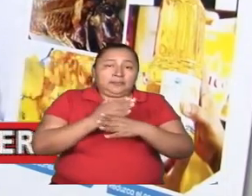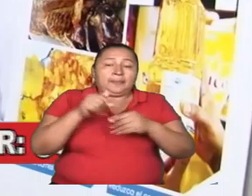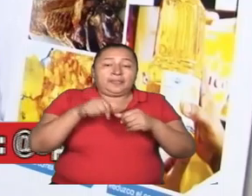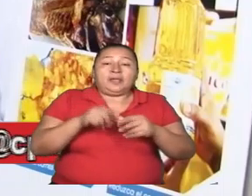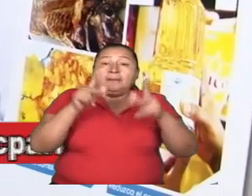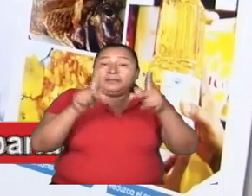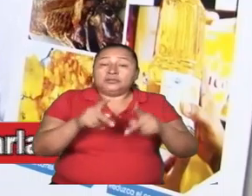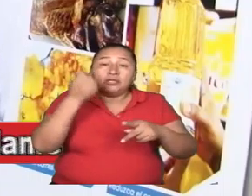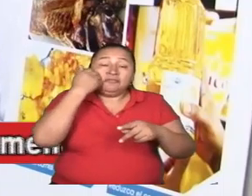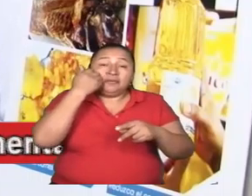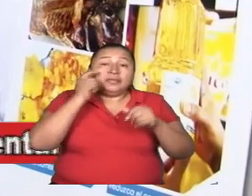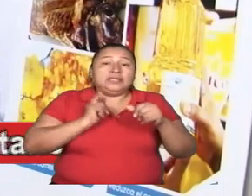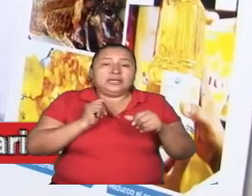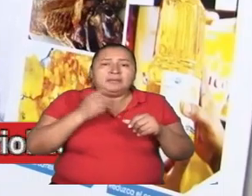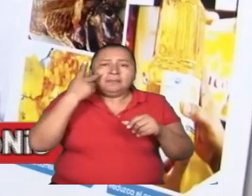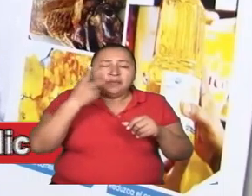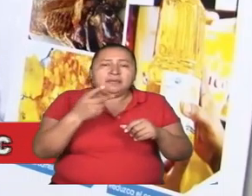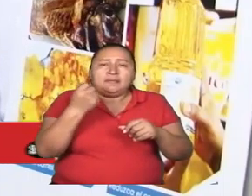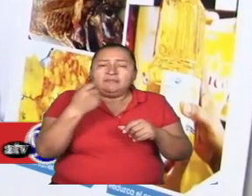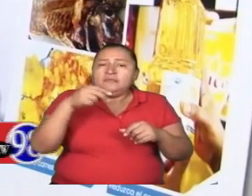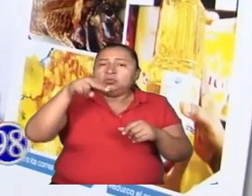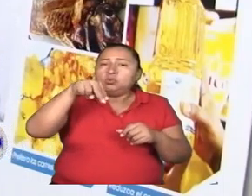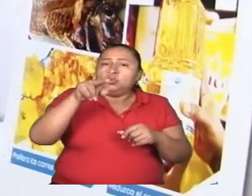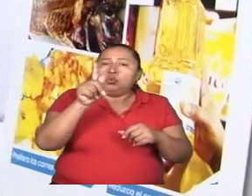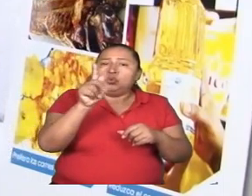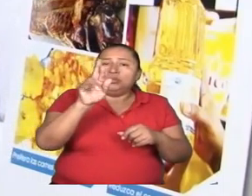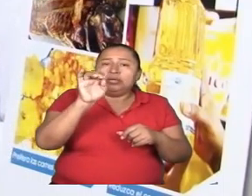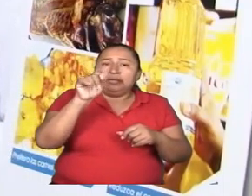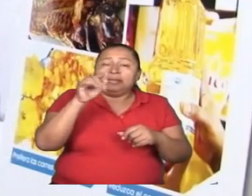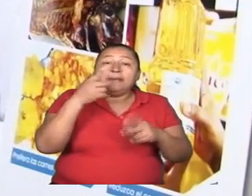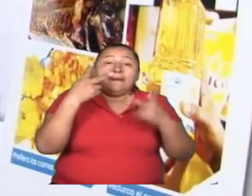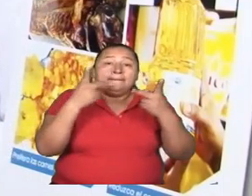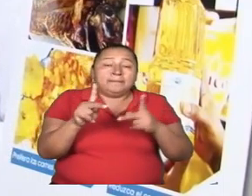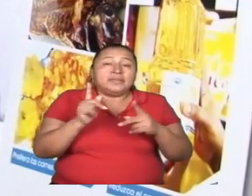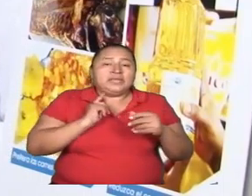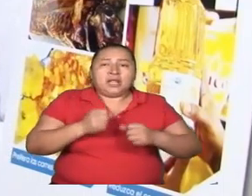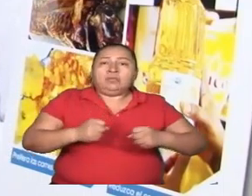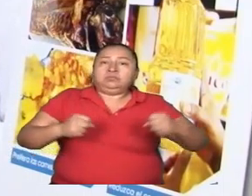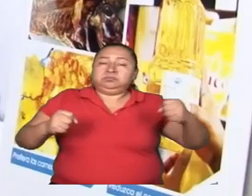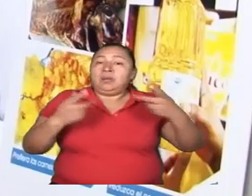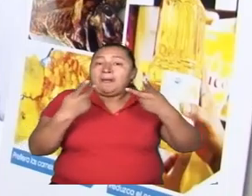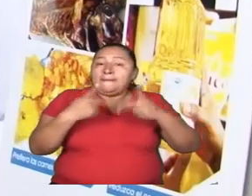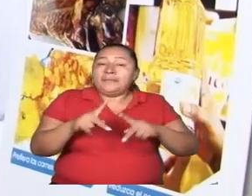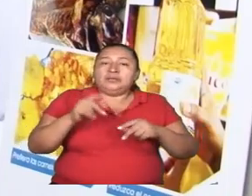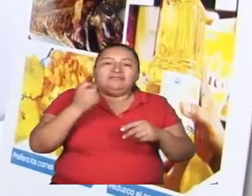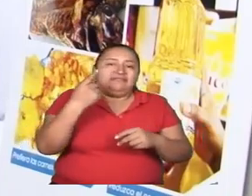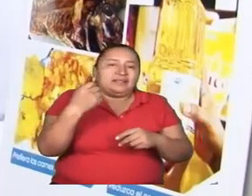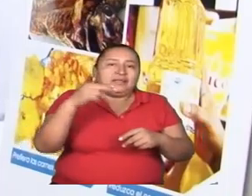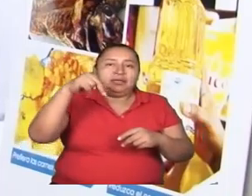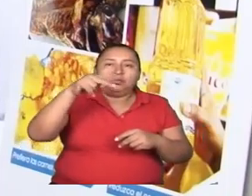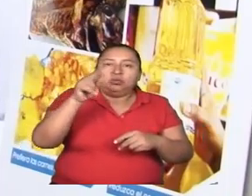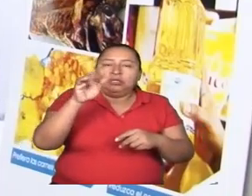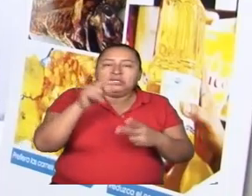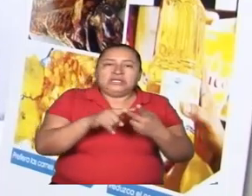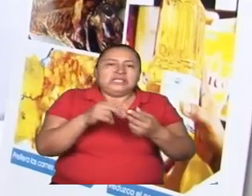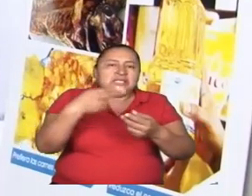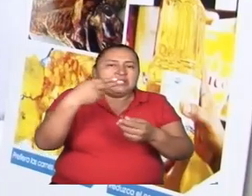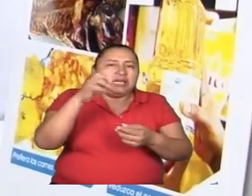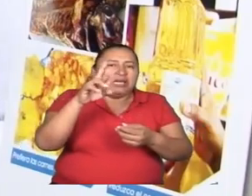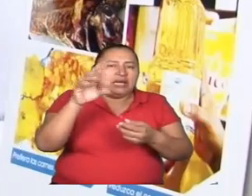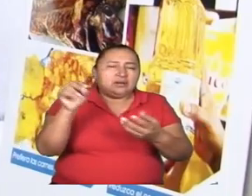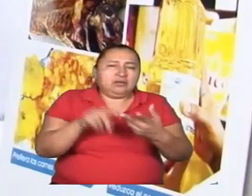también vemos carencia de nutrientes. Tienen obesidad, pero a la misma vez tienen carencia ya sea de hierro, de ácido